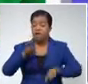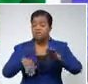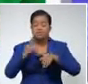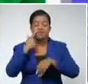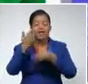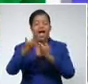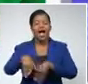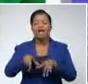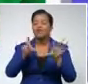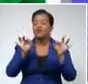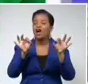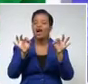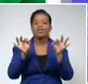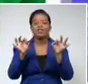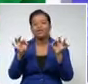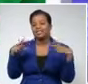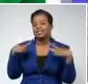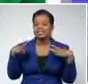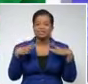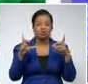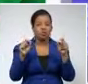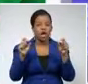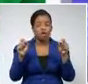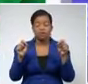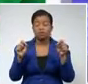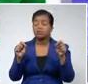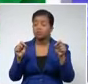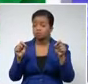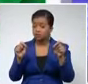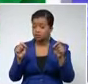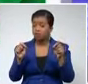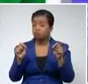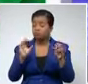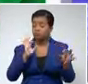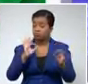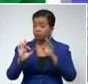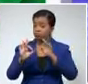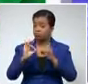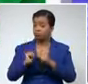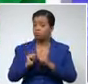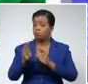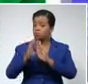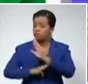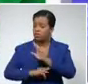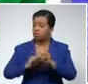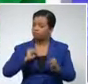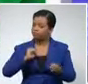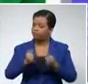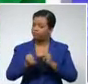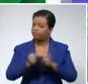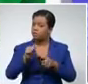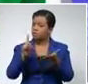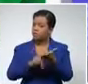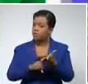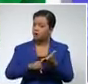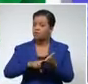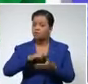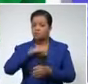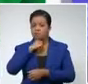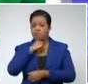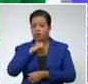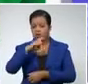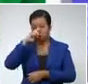porque a veces en la casa es difícil. En definitiva, la medida de protección es insistir con los padres en el uso del